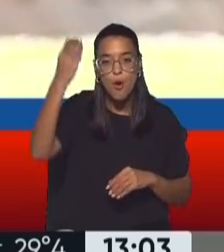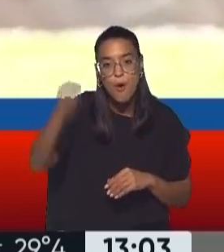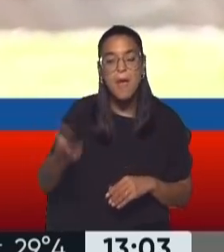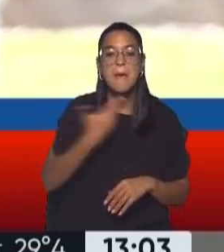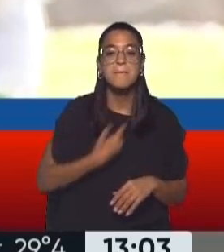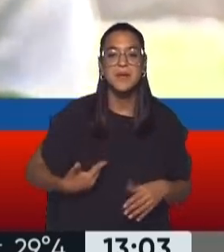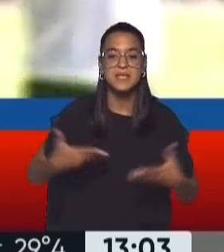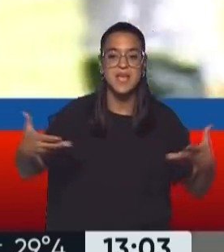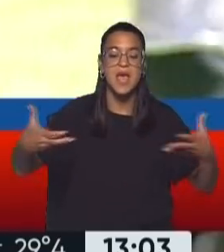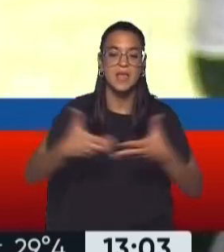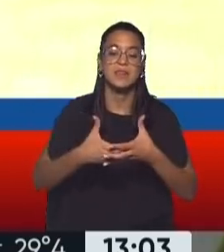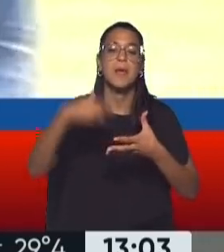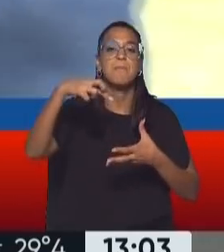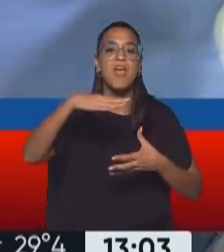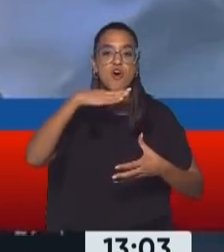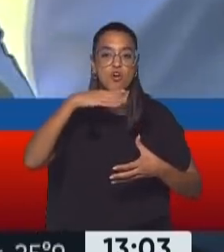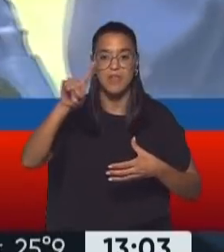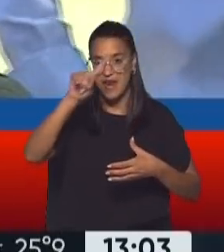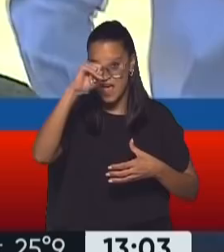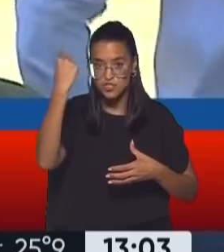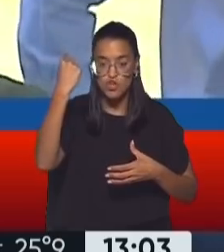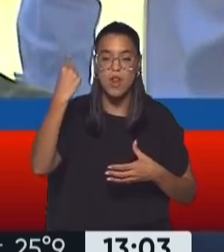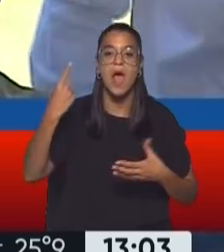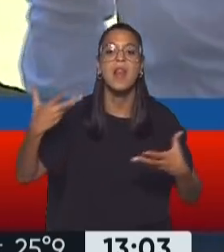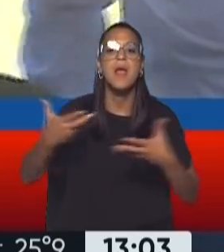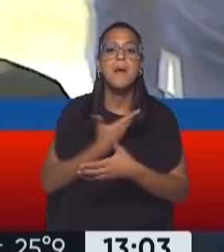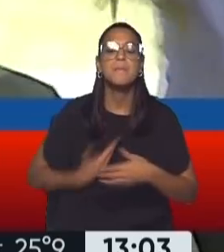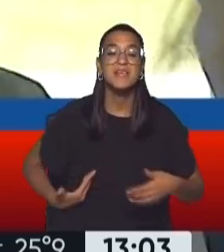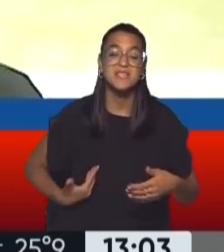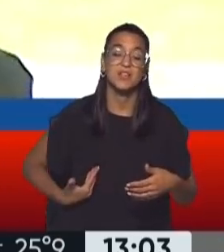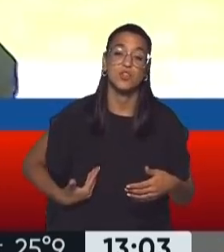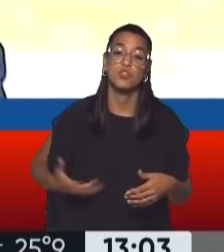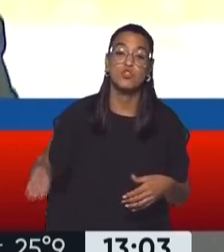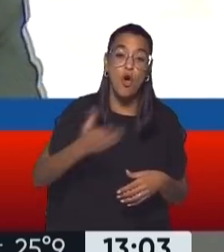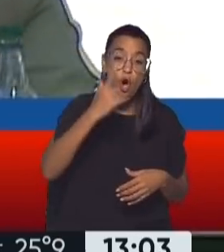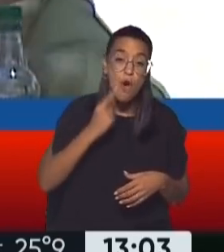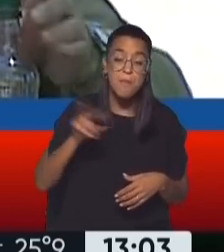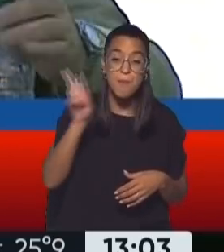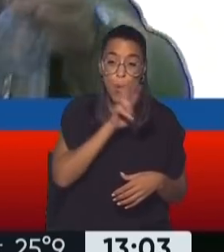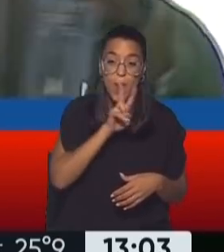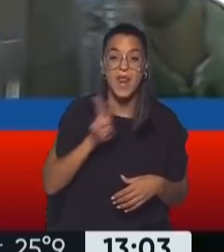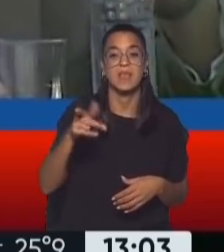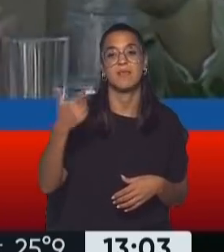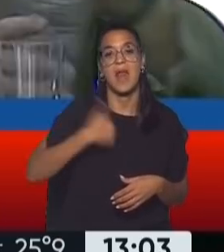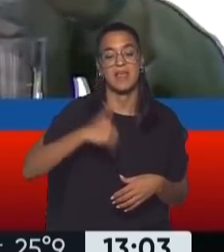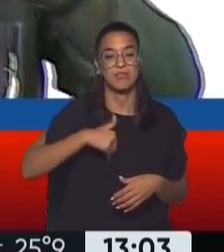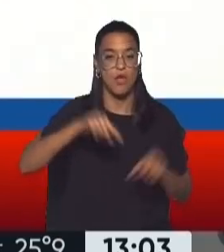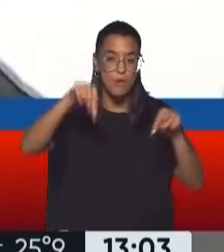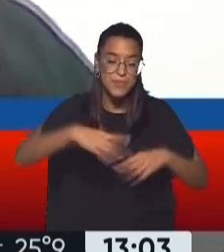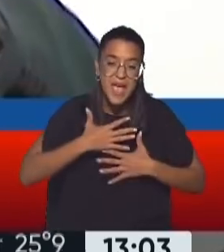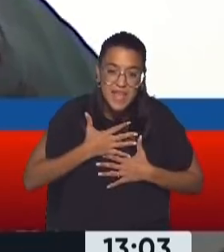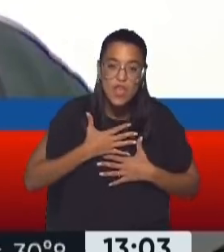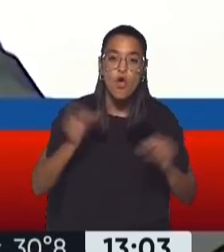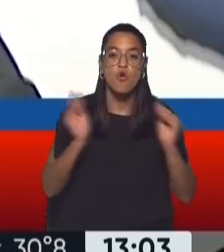Presidente del Partido Justicialista Nacional, presidente de todas y todos los argentinos, nuestro